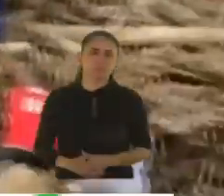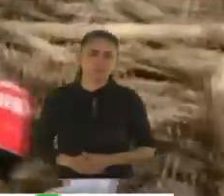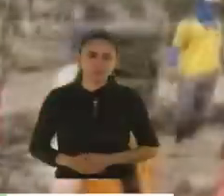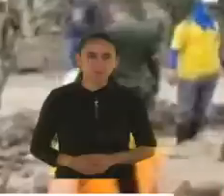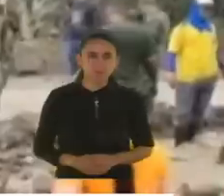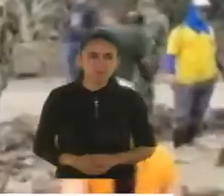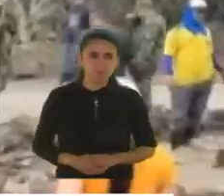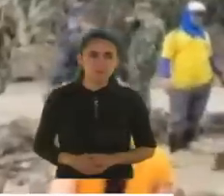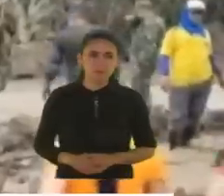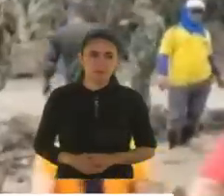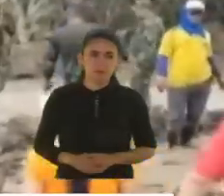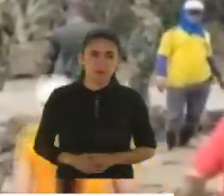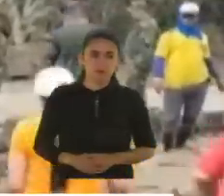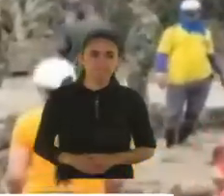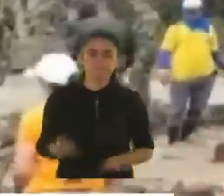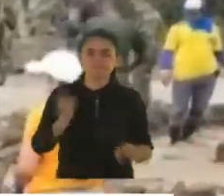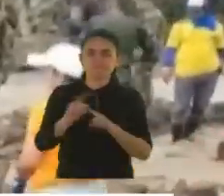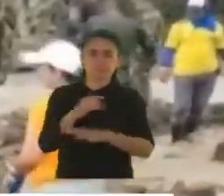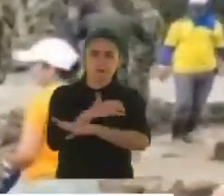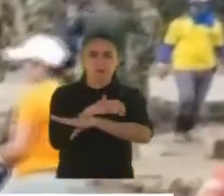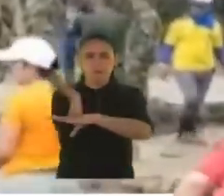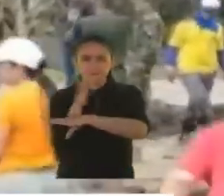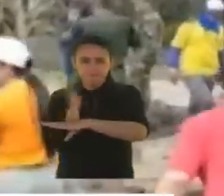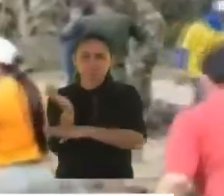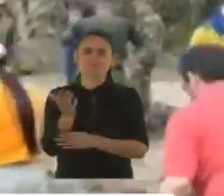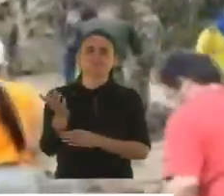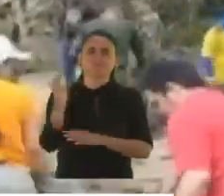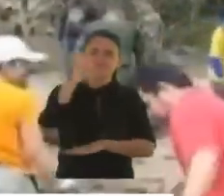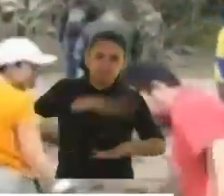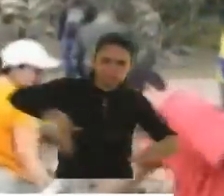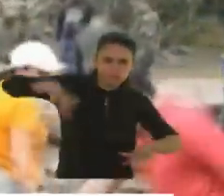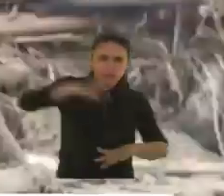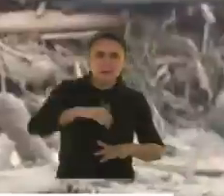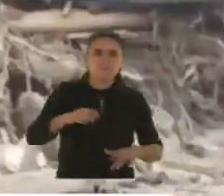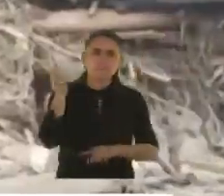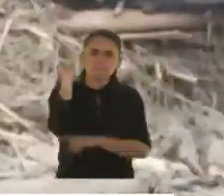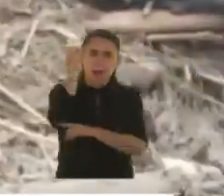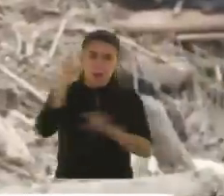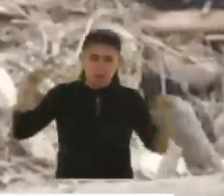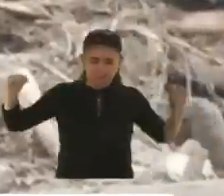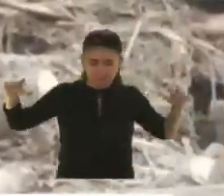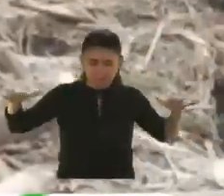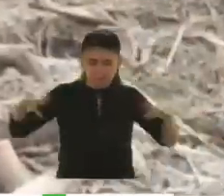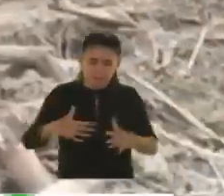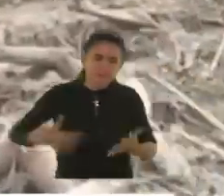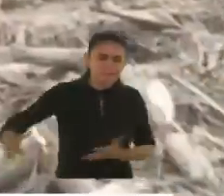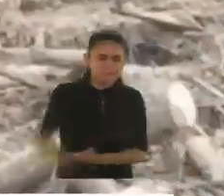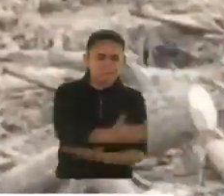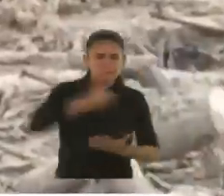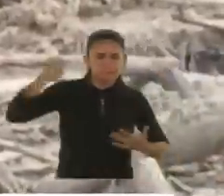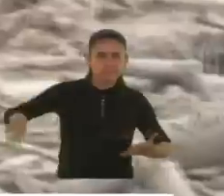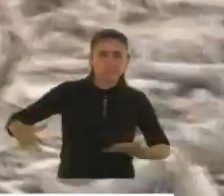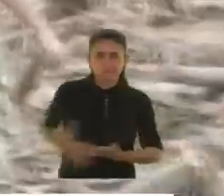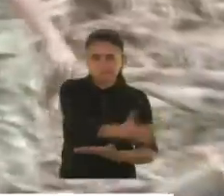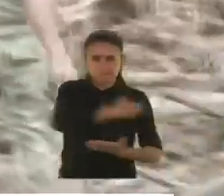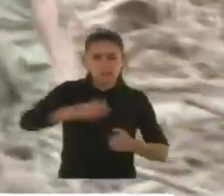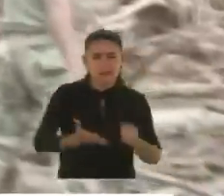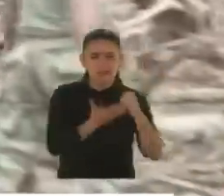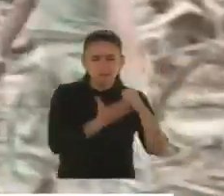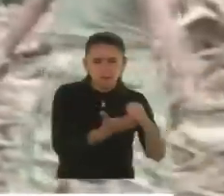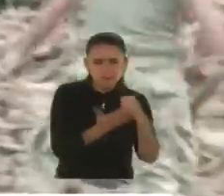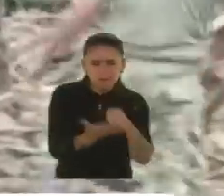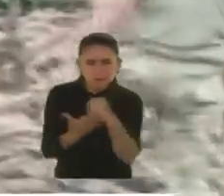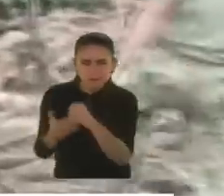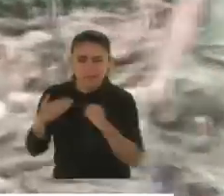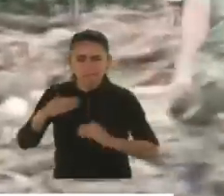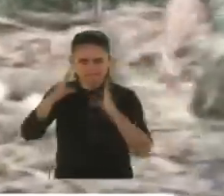Con maquinaria amarilla para remover palos y lodo en la quebrada Alto Cielo y jornadas de limpieza en calles y viviendas, avanza la